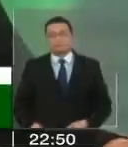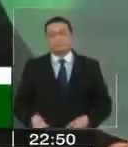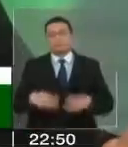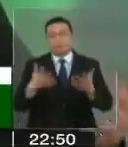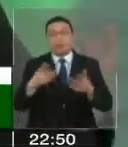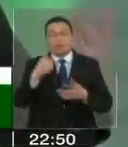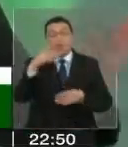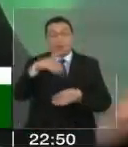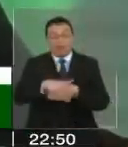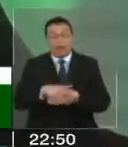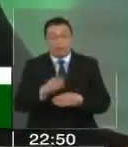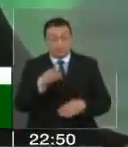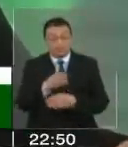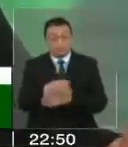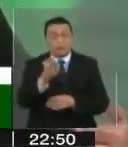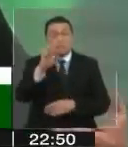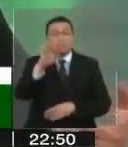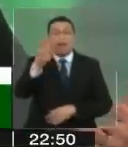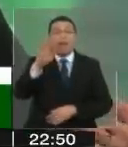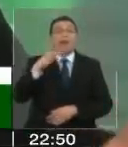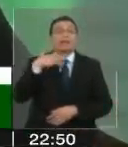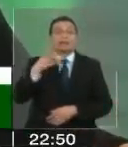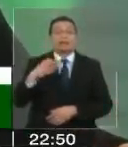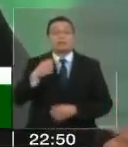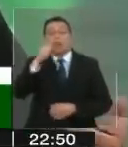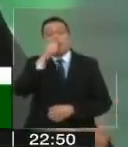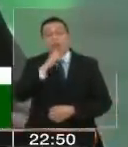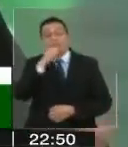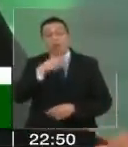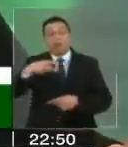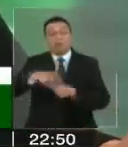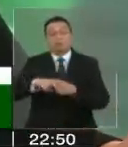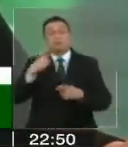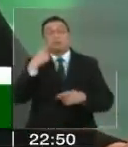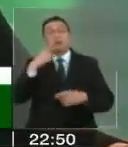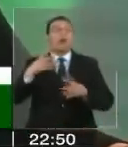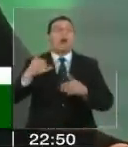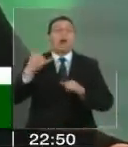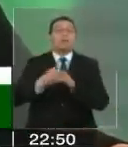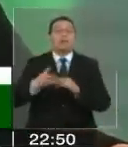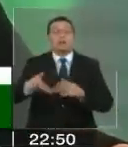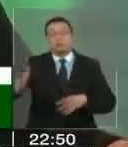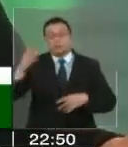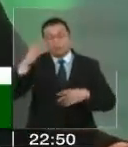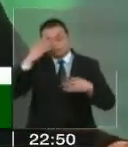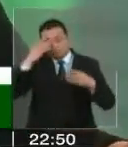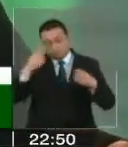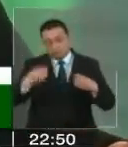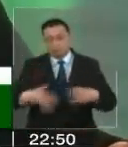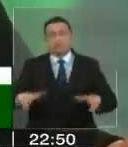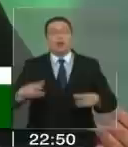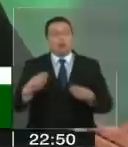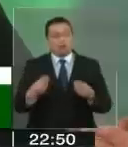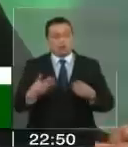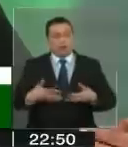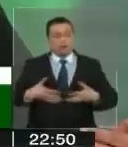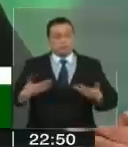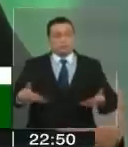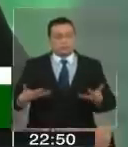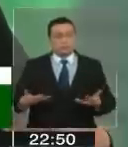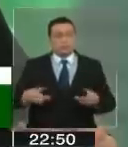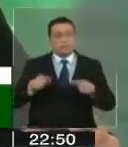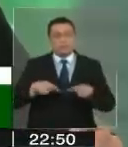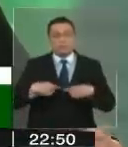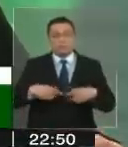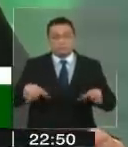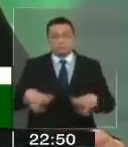una tarde y te sientes en un parque, para que vayas y te comas un helado, para que te vayas a ver a una amiga. Yo me esforcé mucho porque